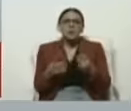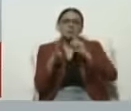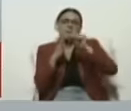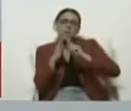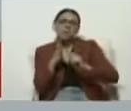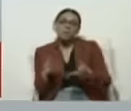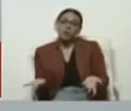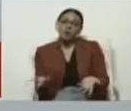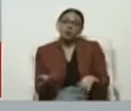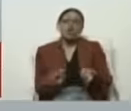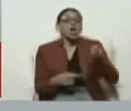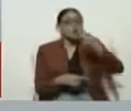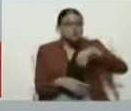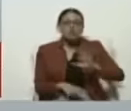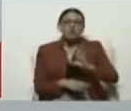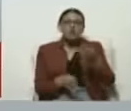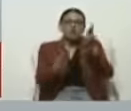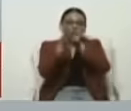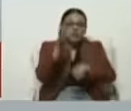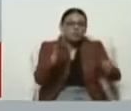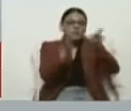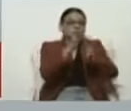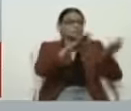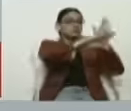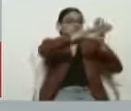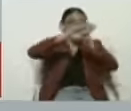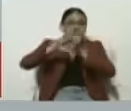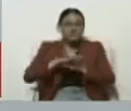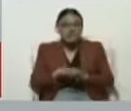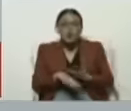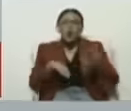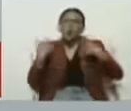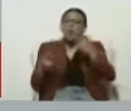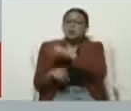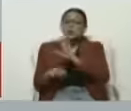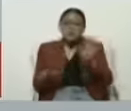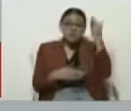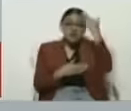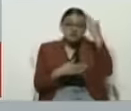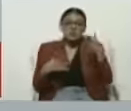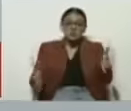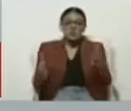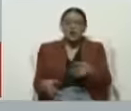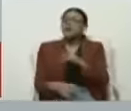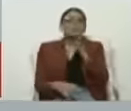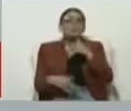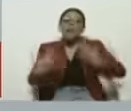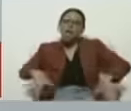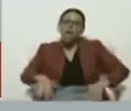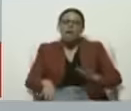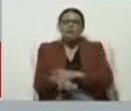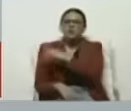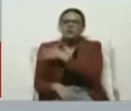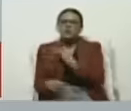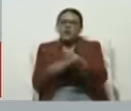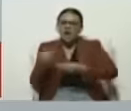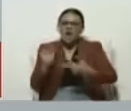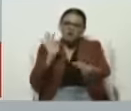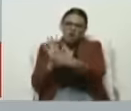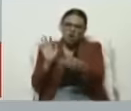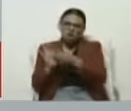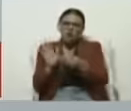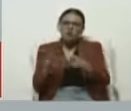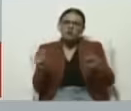Lo hemos dicho una y otra vez, mano ganada no se tranca. ¿Por qué la quieren trancar ellos? Que cada quien